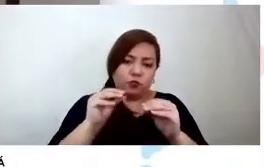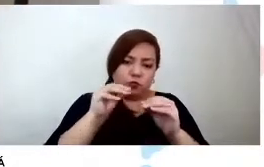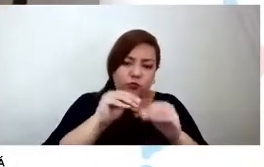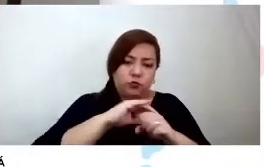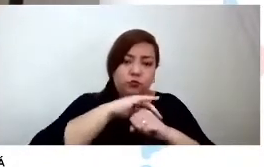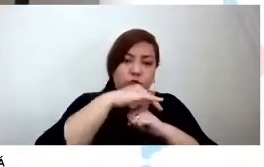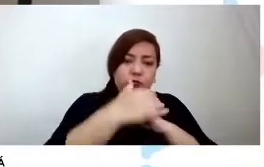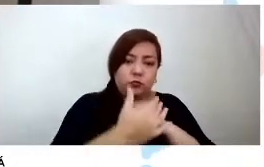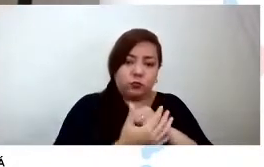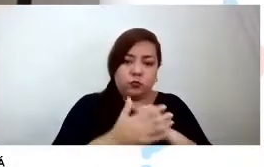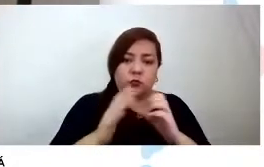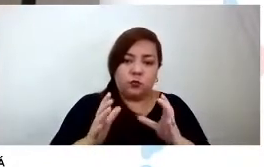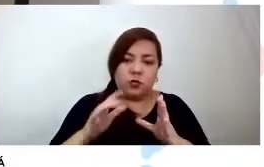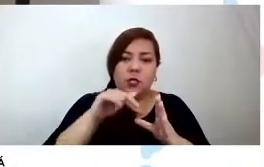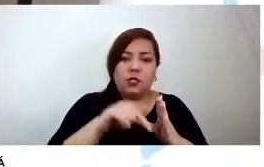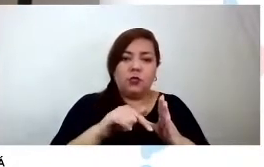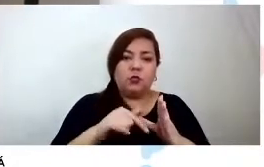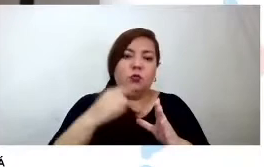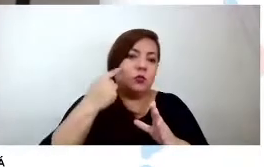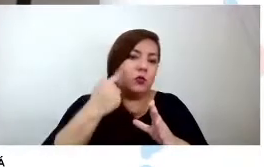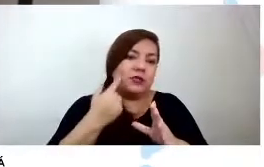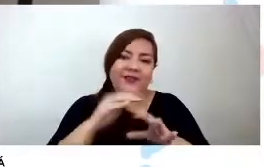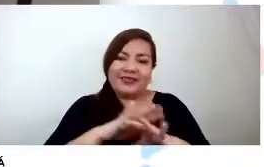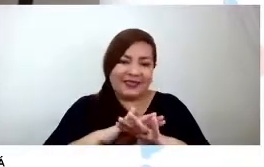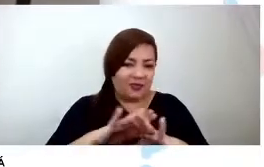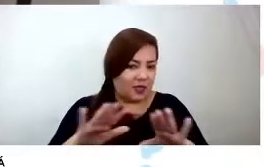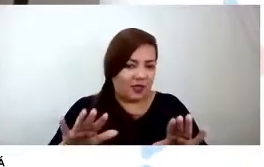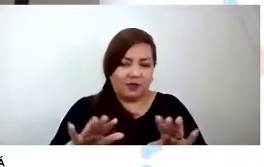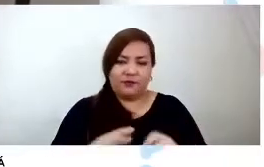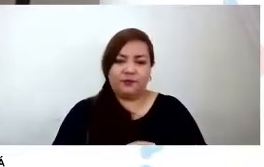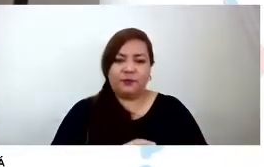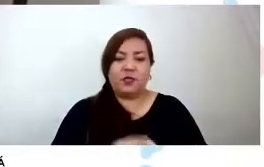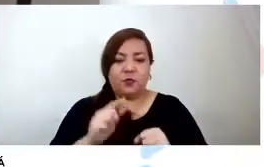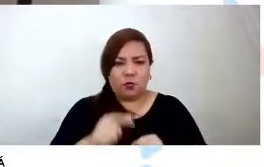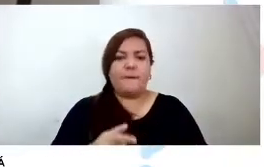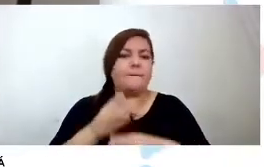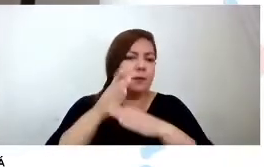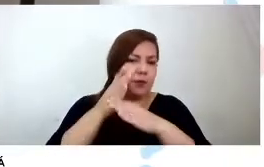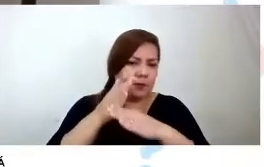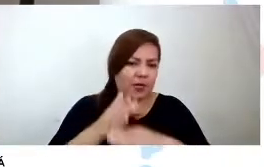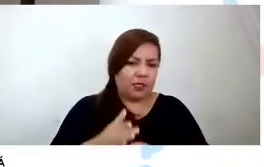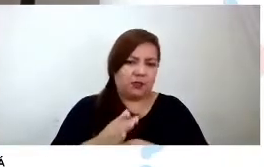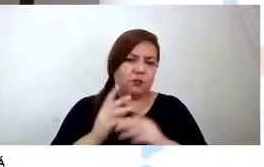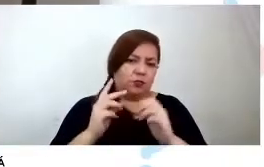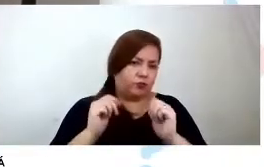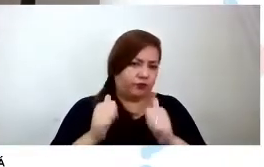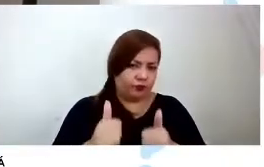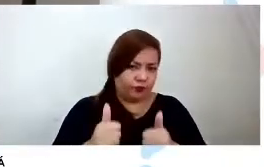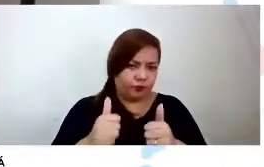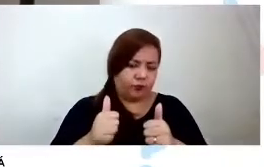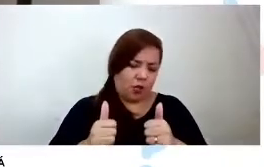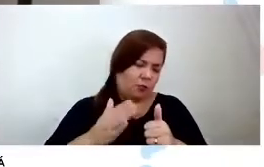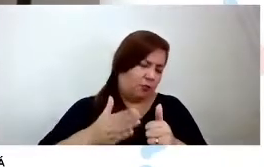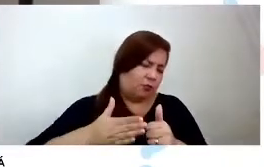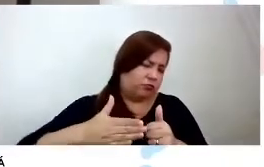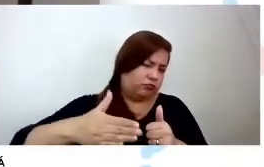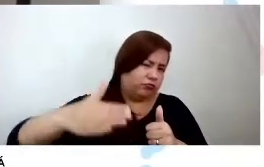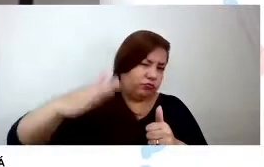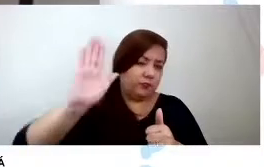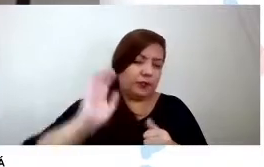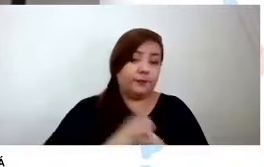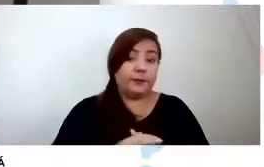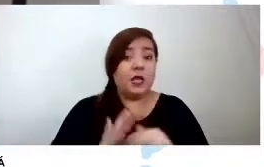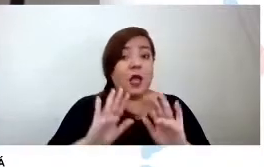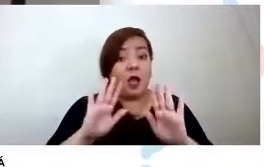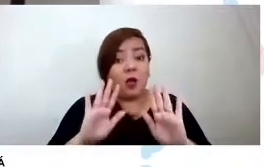bienes patrimoniales no los afecten y puedan permanecer en estas condiciones por mucho más tiempo. Ahora, la intención